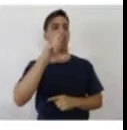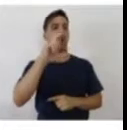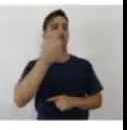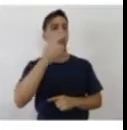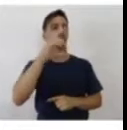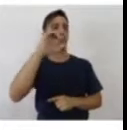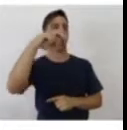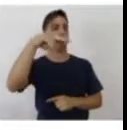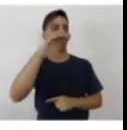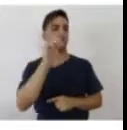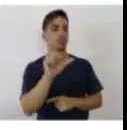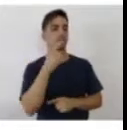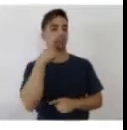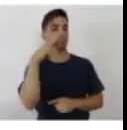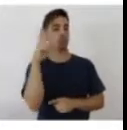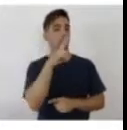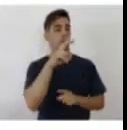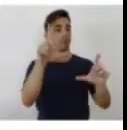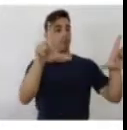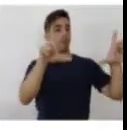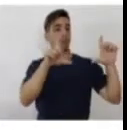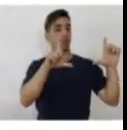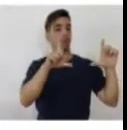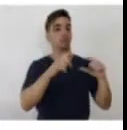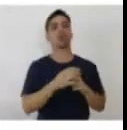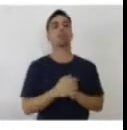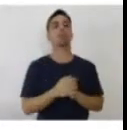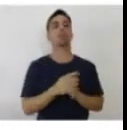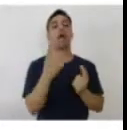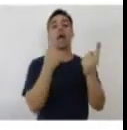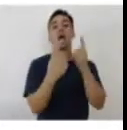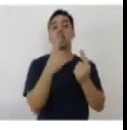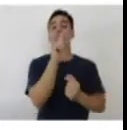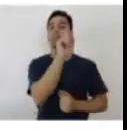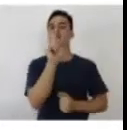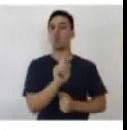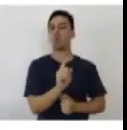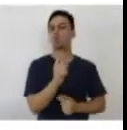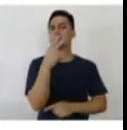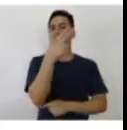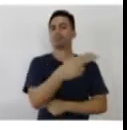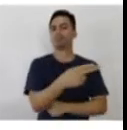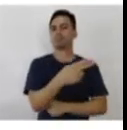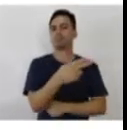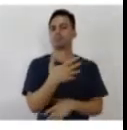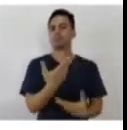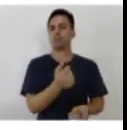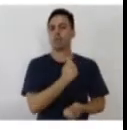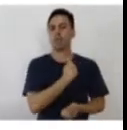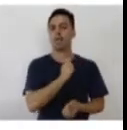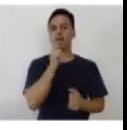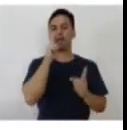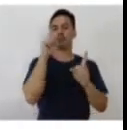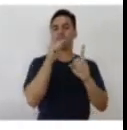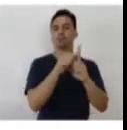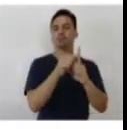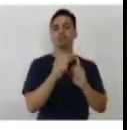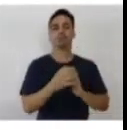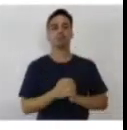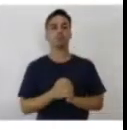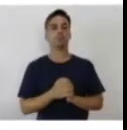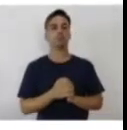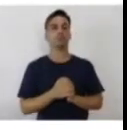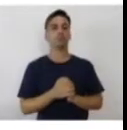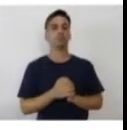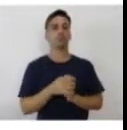están observando en la diapositiva que las preguntas que orientan la intencionalidad de los